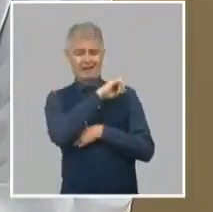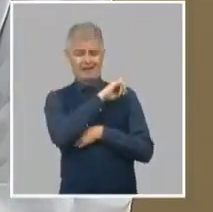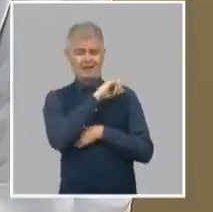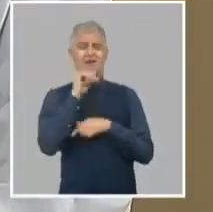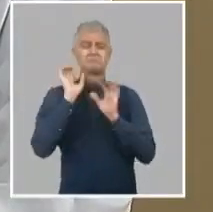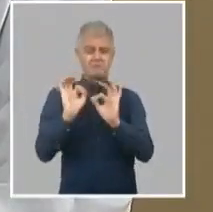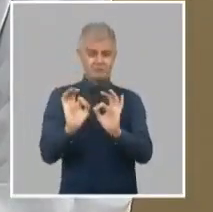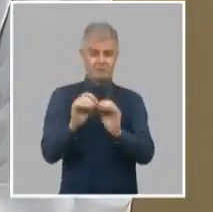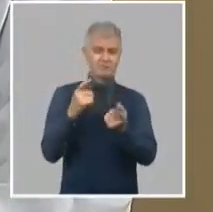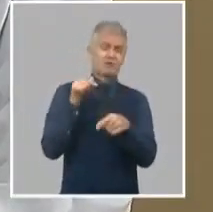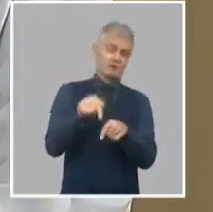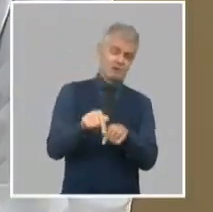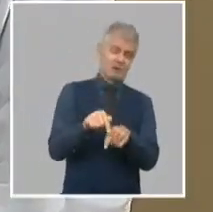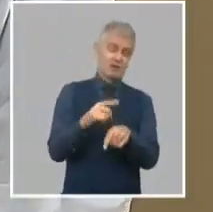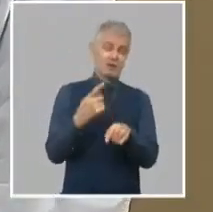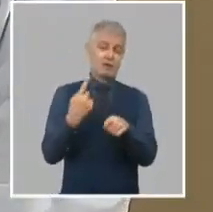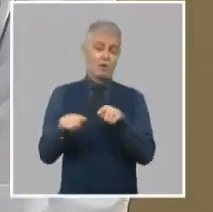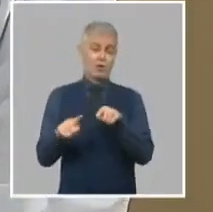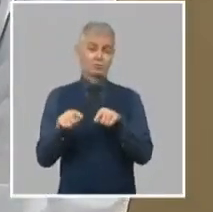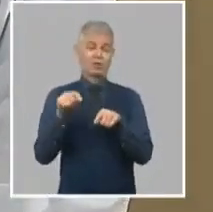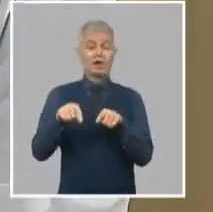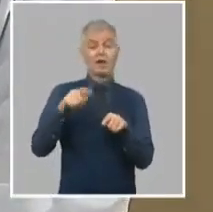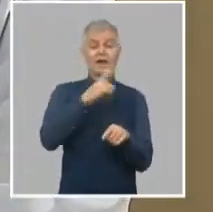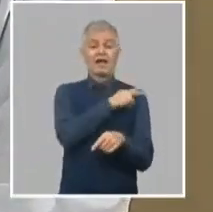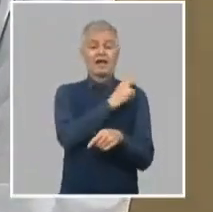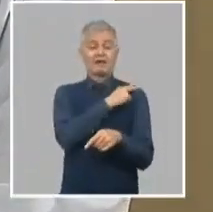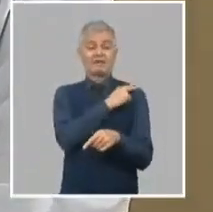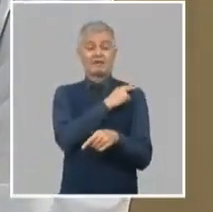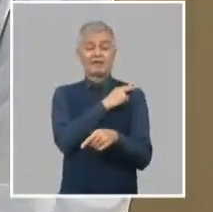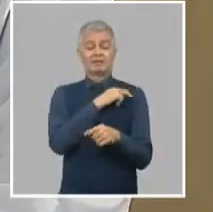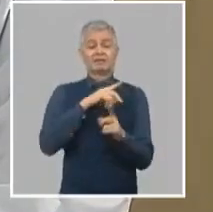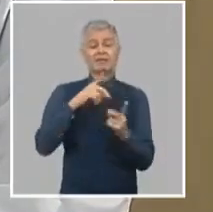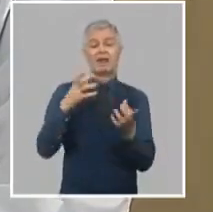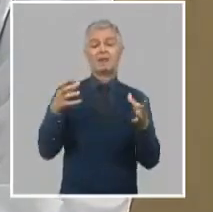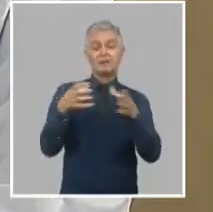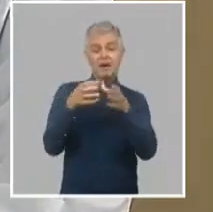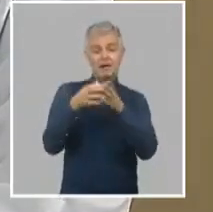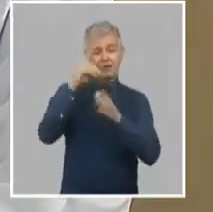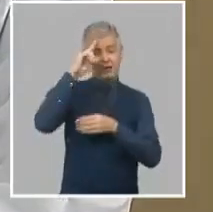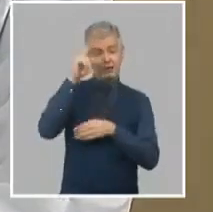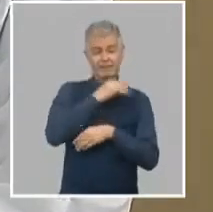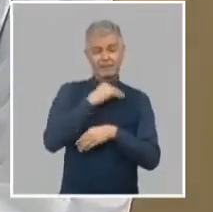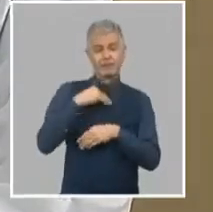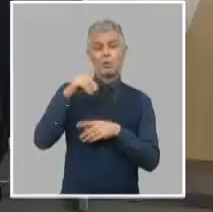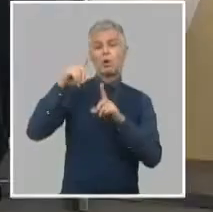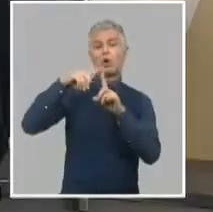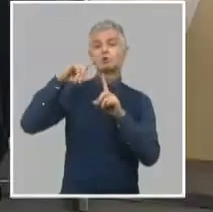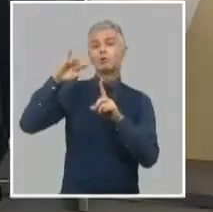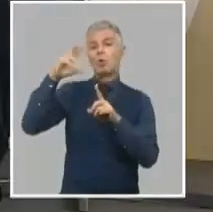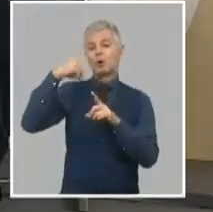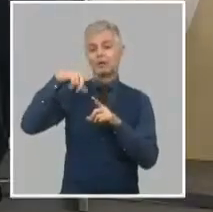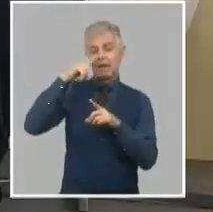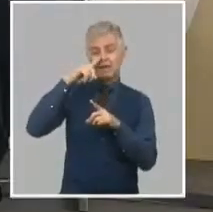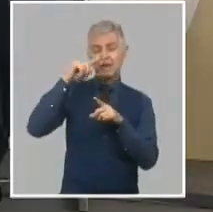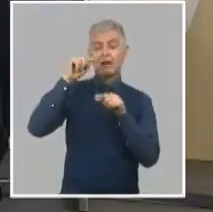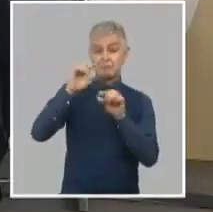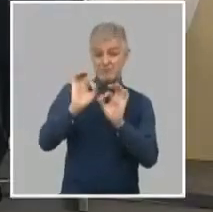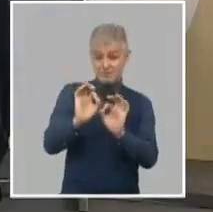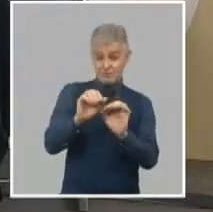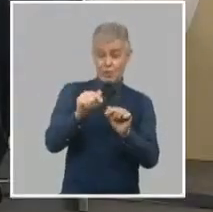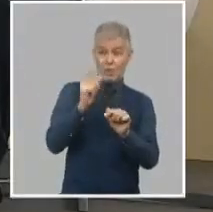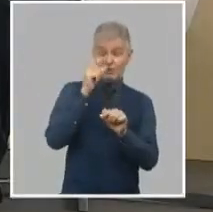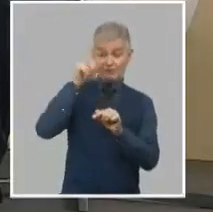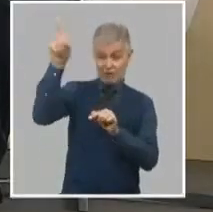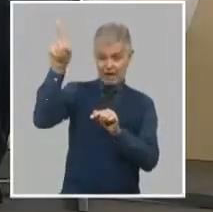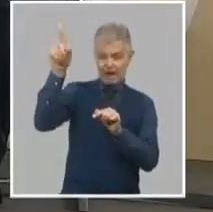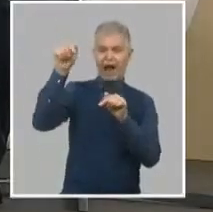en Turín está ahora mismo, en este minuto, al frente del grupo de expertos que desde el Hospital de Morón está dando la